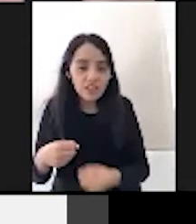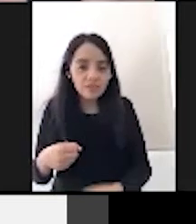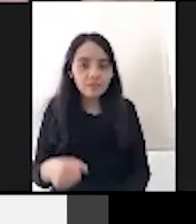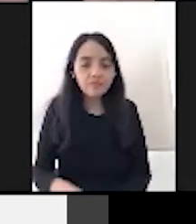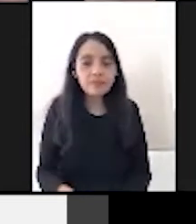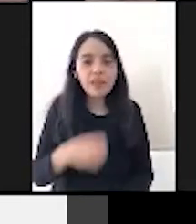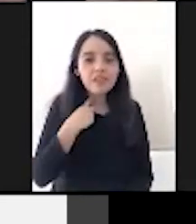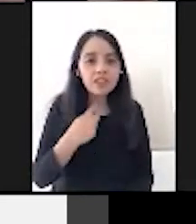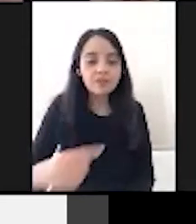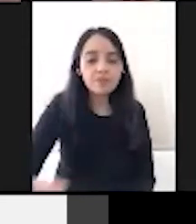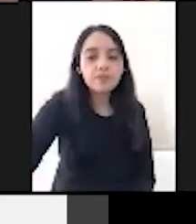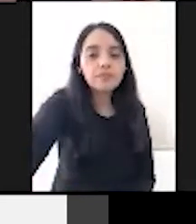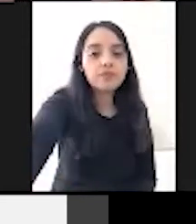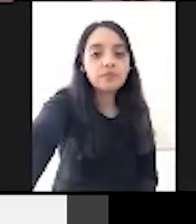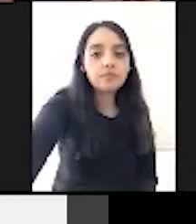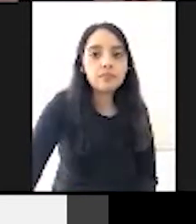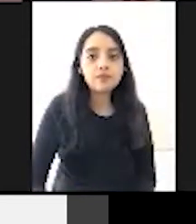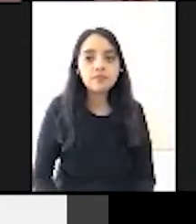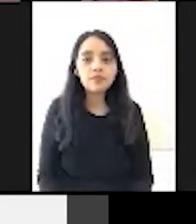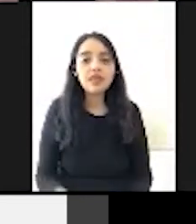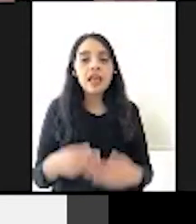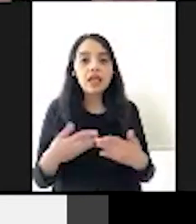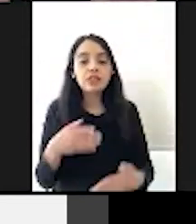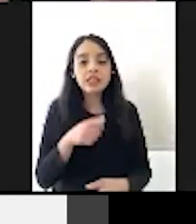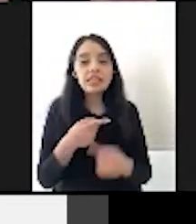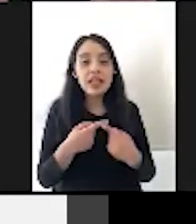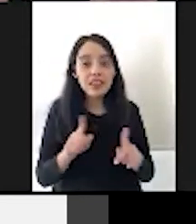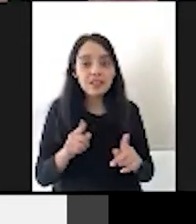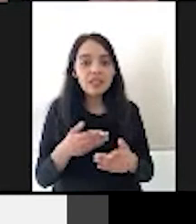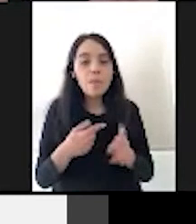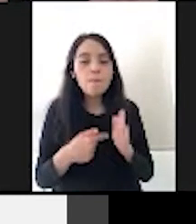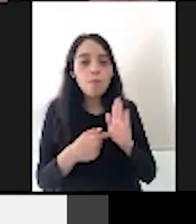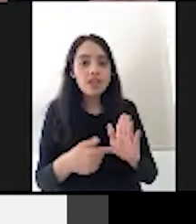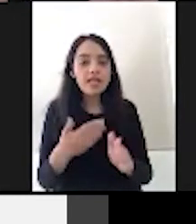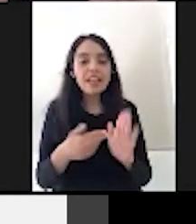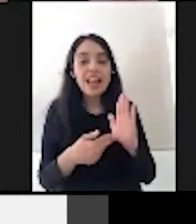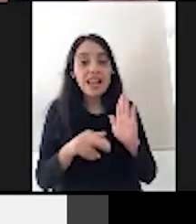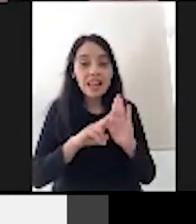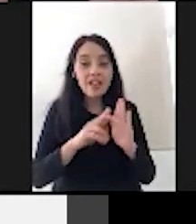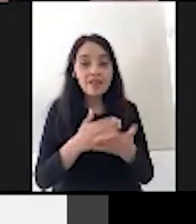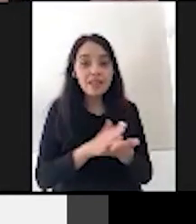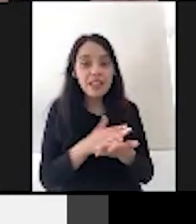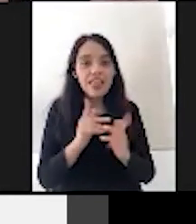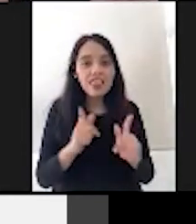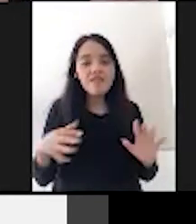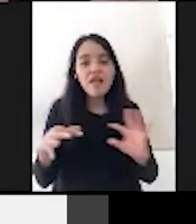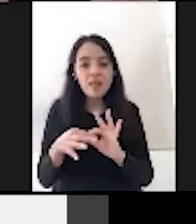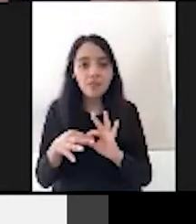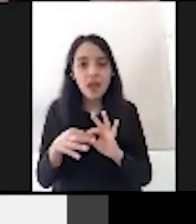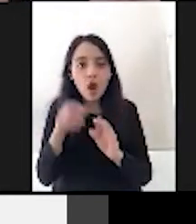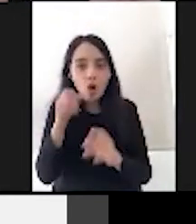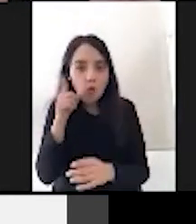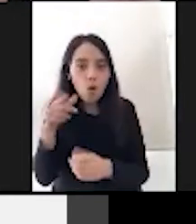Entonces, estas diferencias subrayan la necesidad de que las estrategias de rehabilitación se adapten al déficit visual específico del paciente,